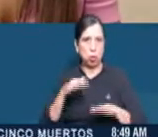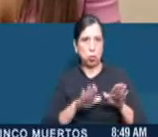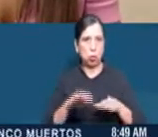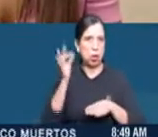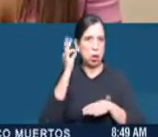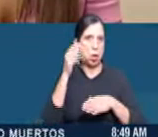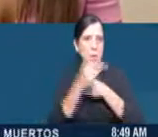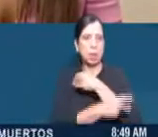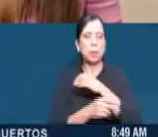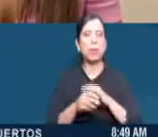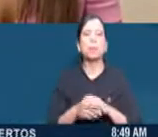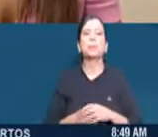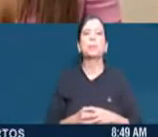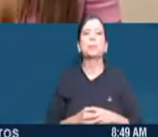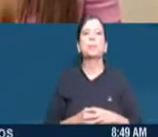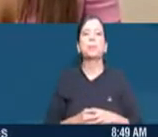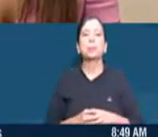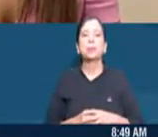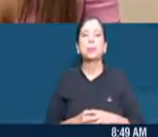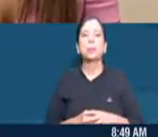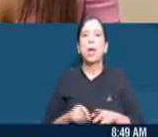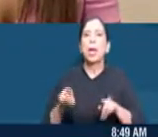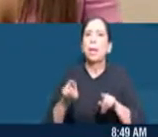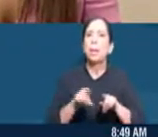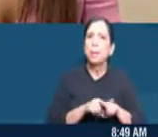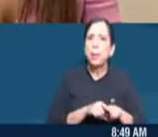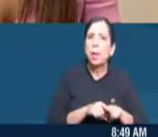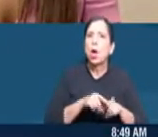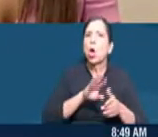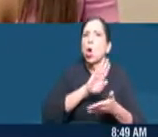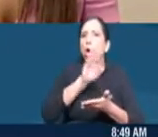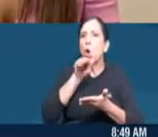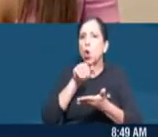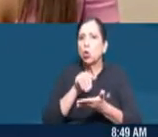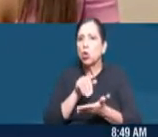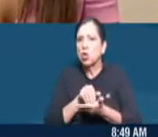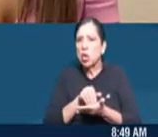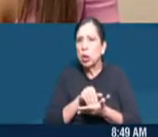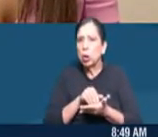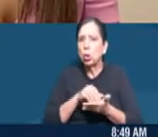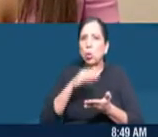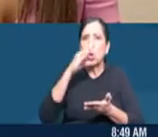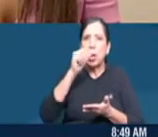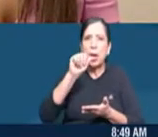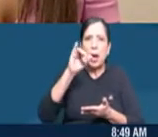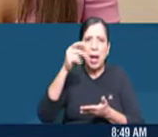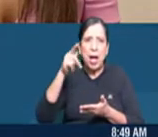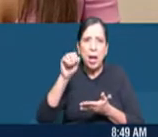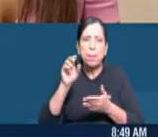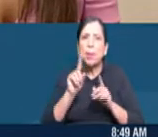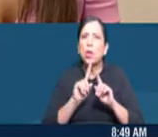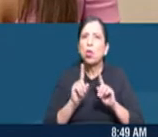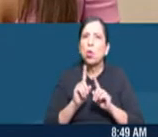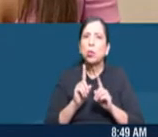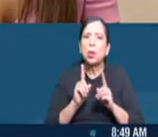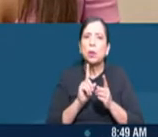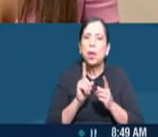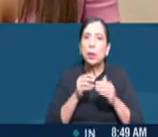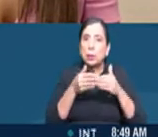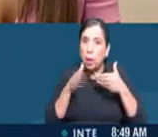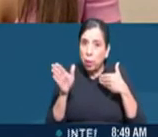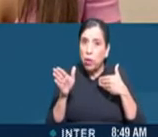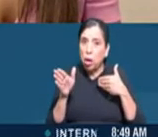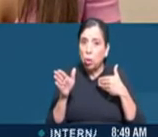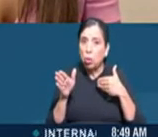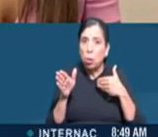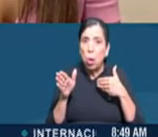Nos preguntan por acá, ¿los CAIPI están en qué bloque específicamente? Bueno, padres que están preguntando, porque si